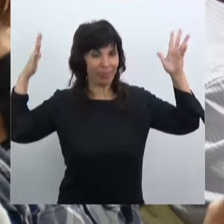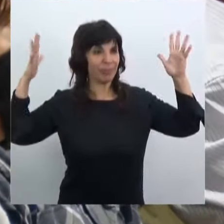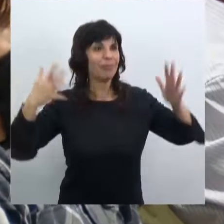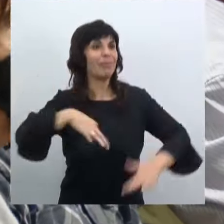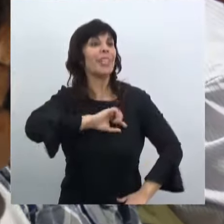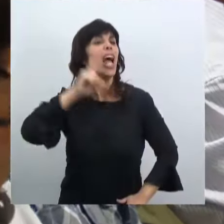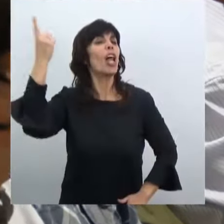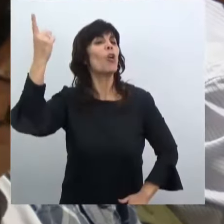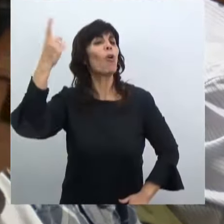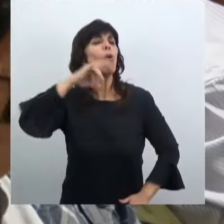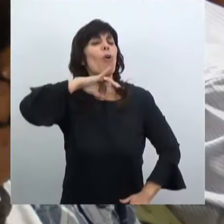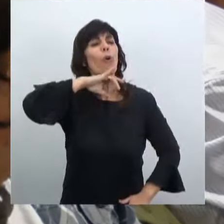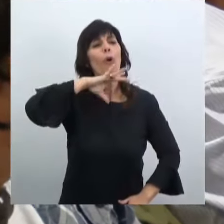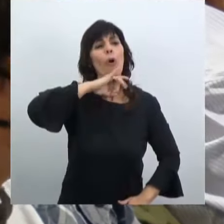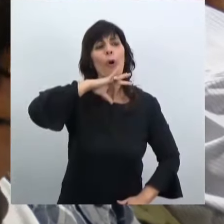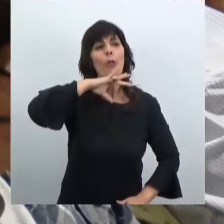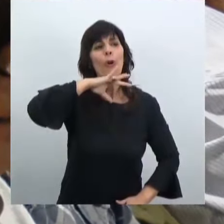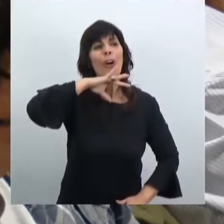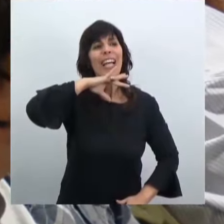el gozo del Señor, ¿qué es?